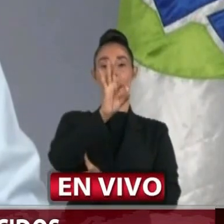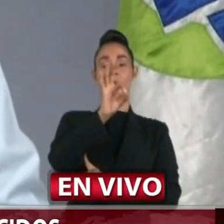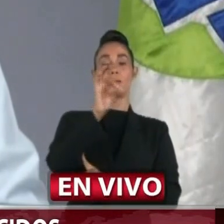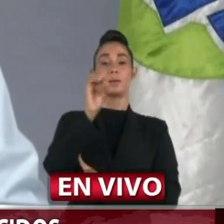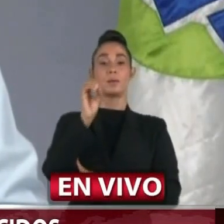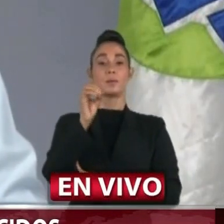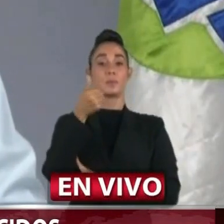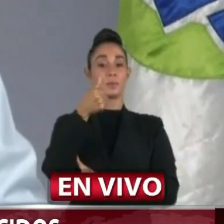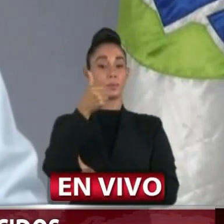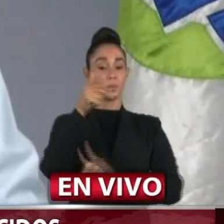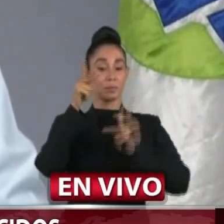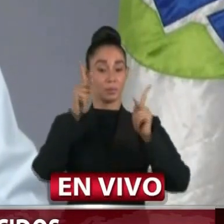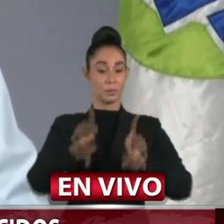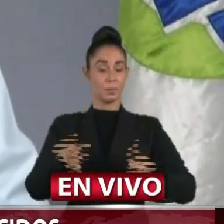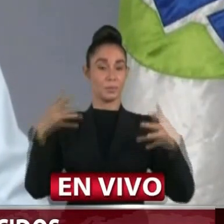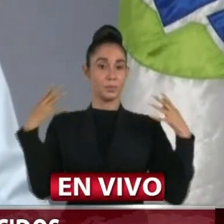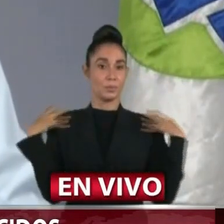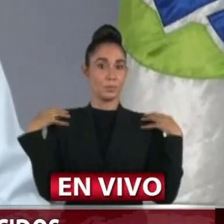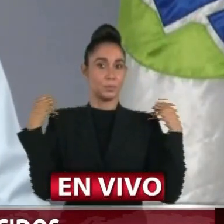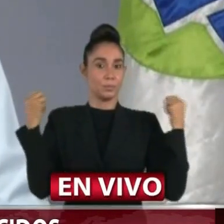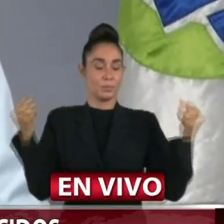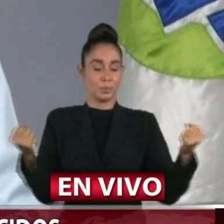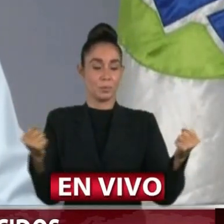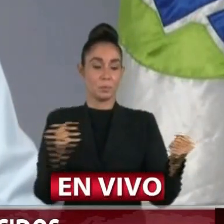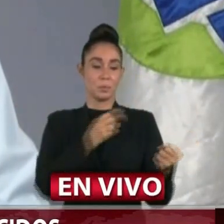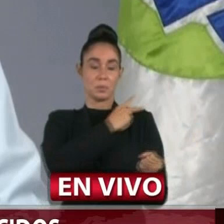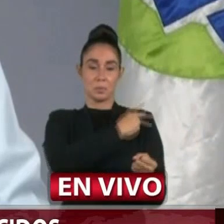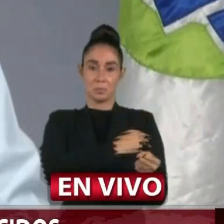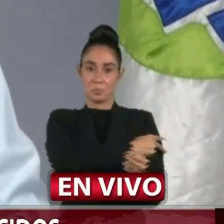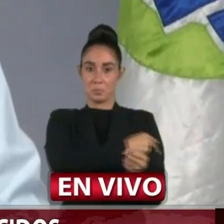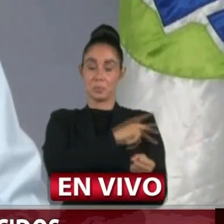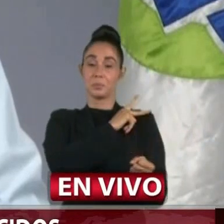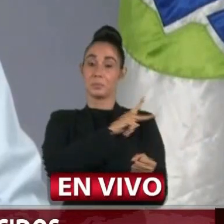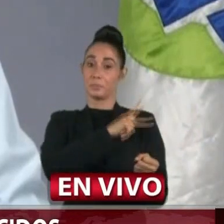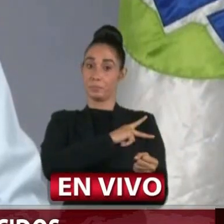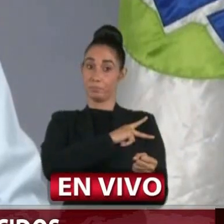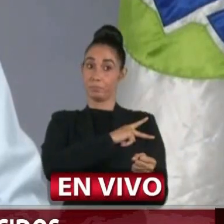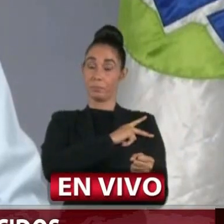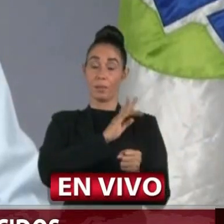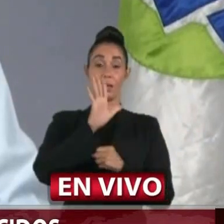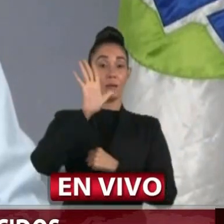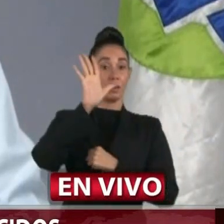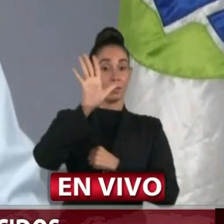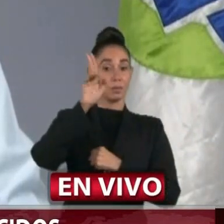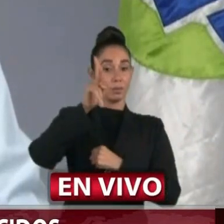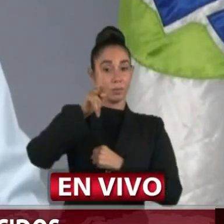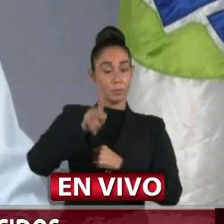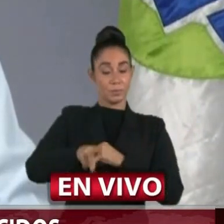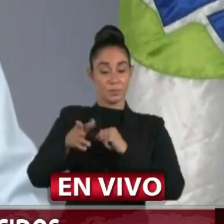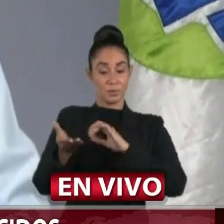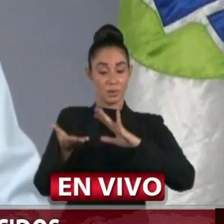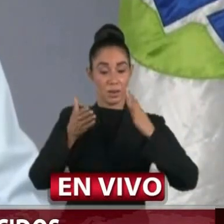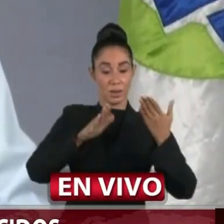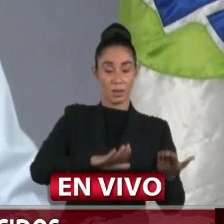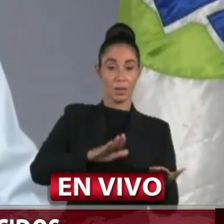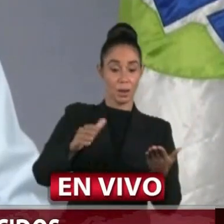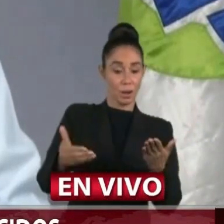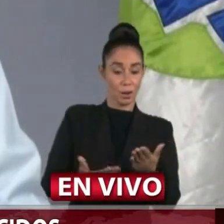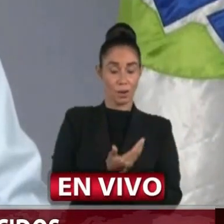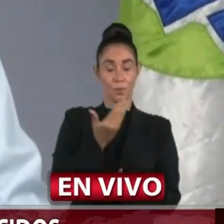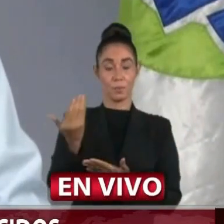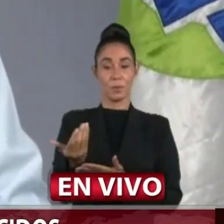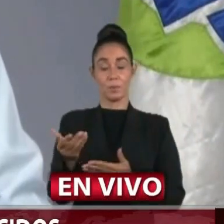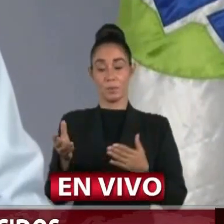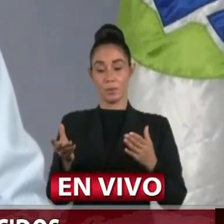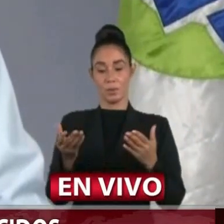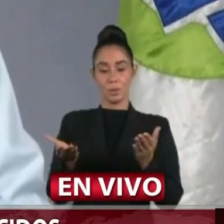910 recuperados de clínicas y hospitales, 5 nuevos fallecimientos con un acumulado de